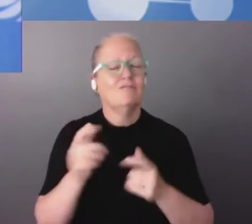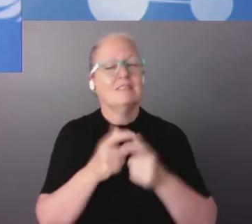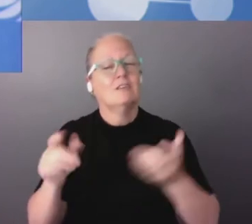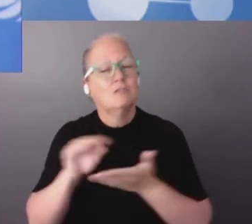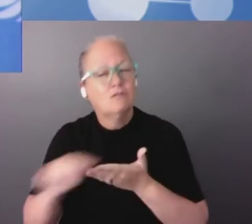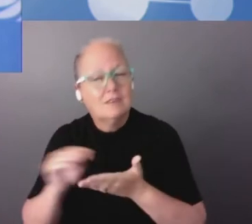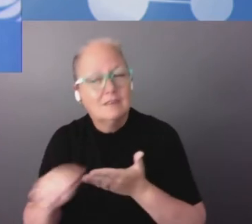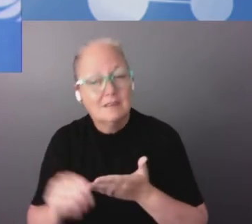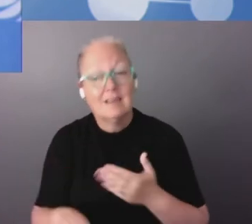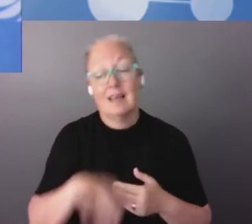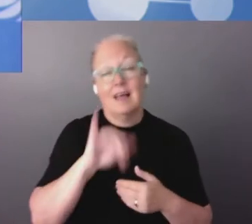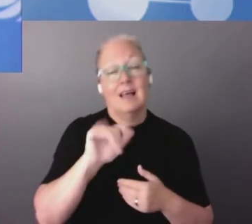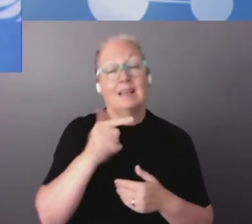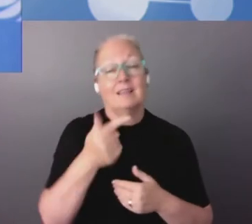y